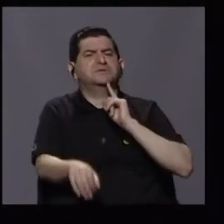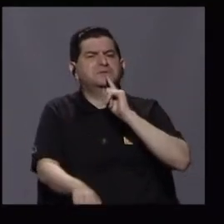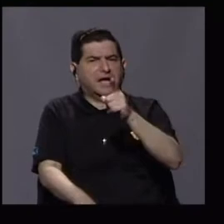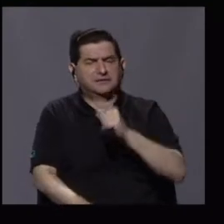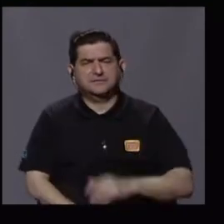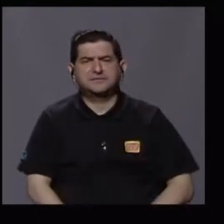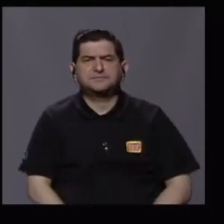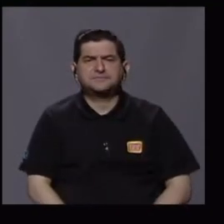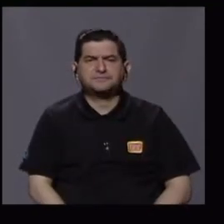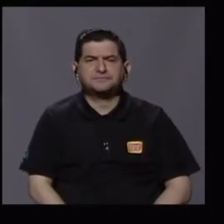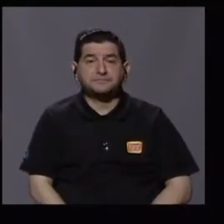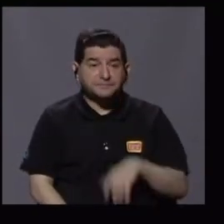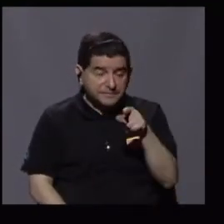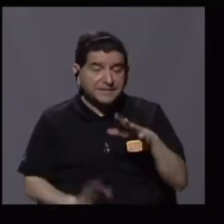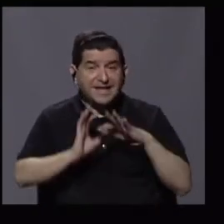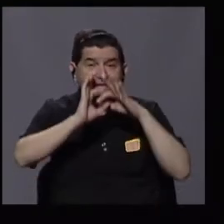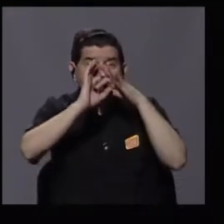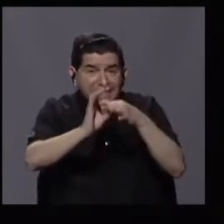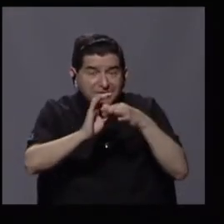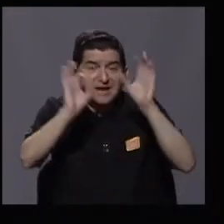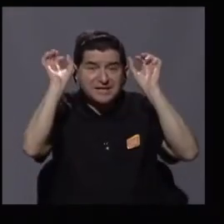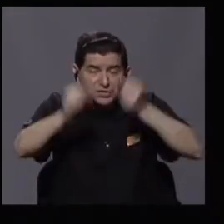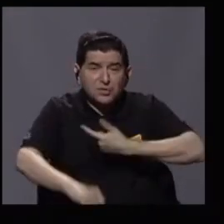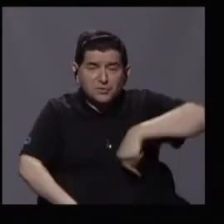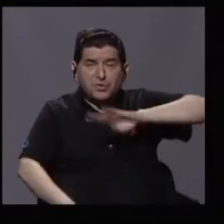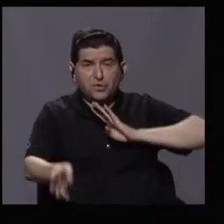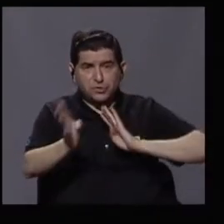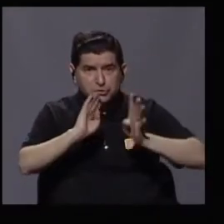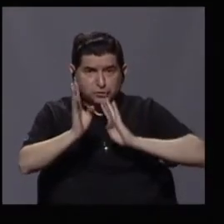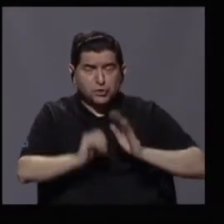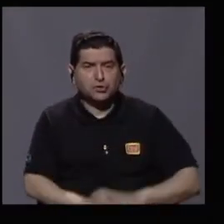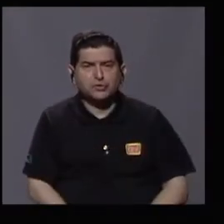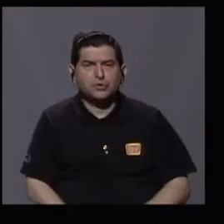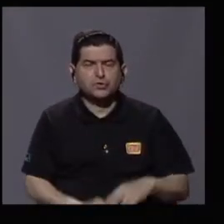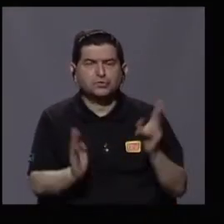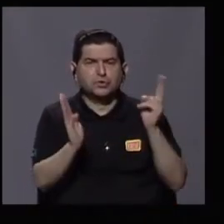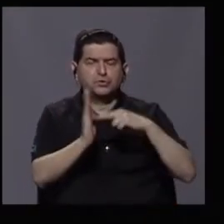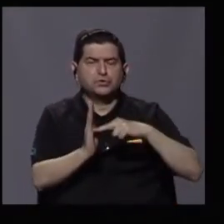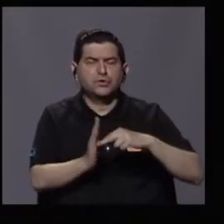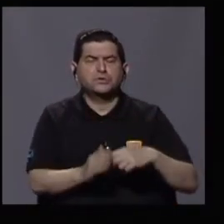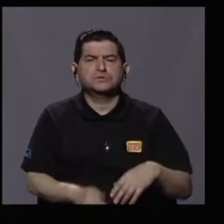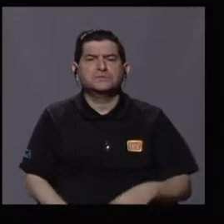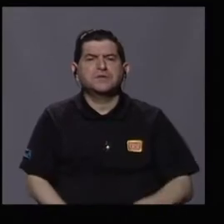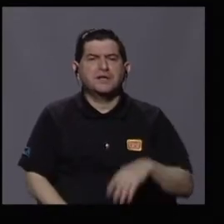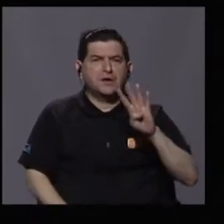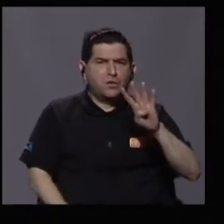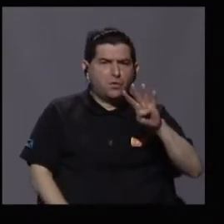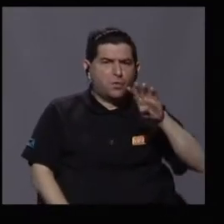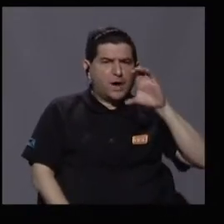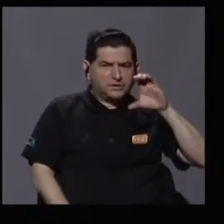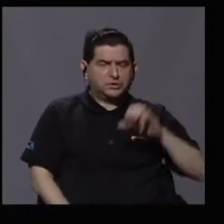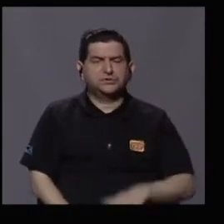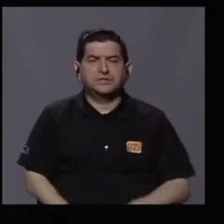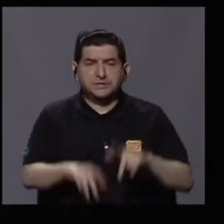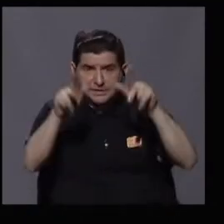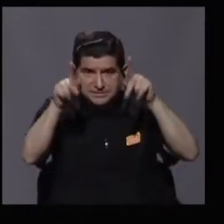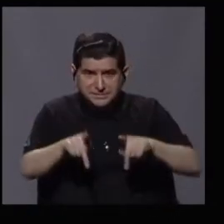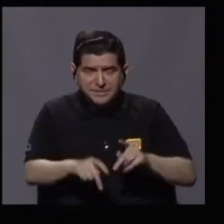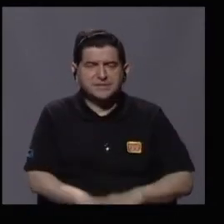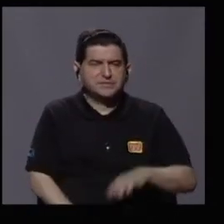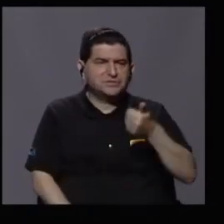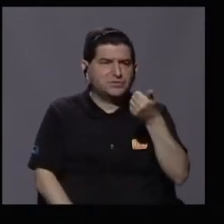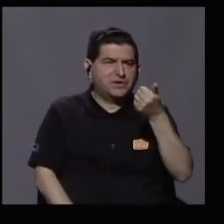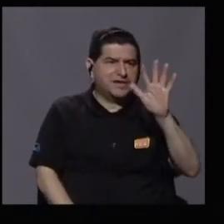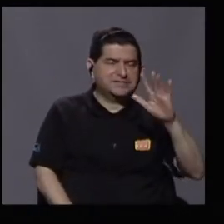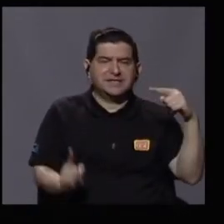es que en esa relación podríamos estar hablando de una relación 2.400 entre las personas de 15 a